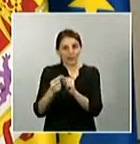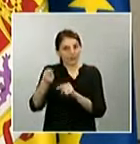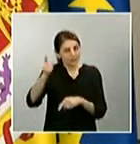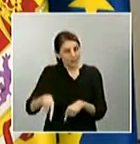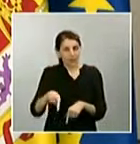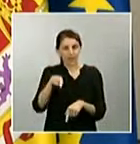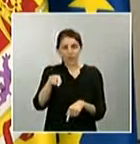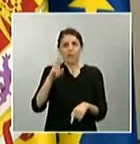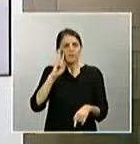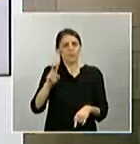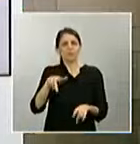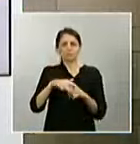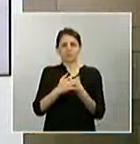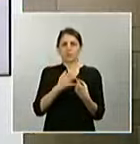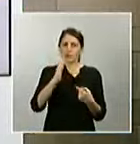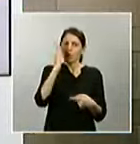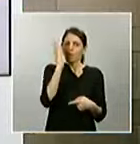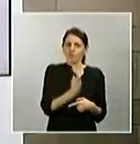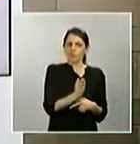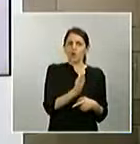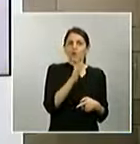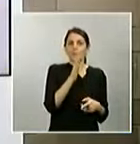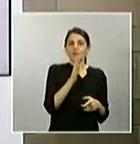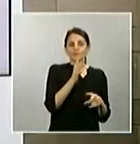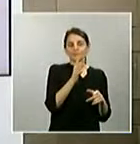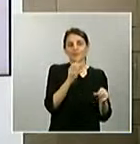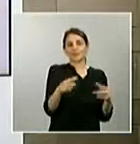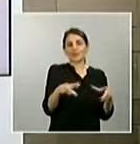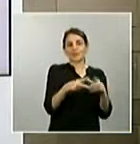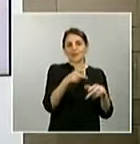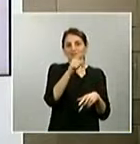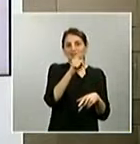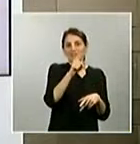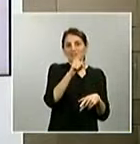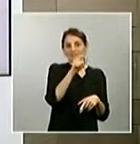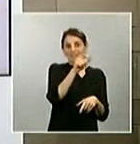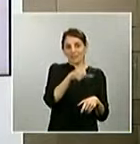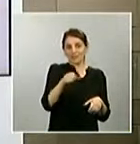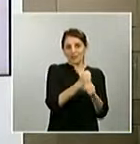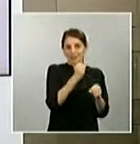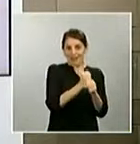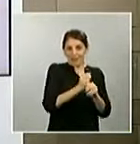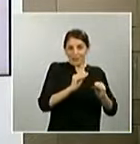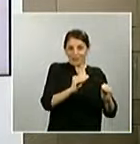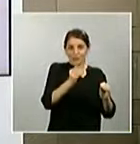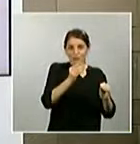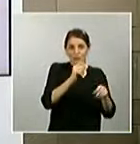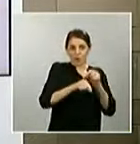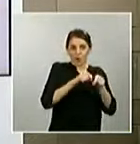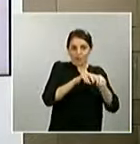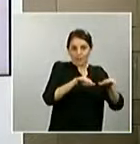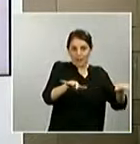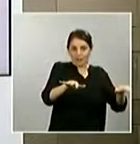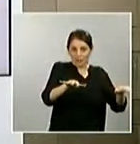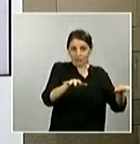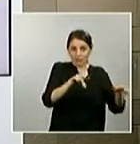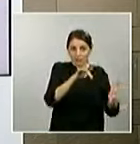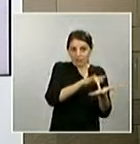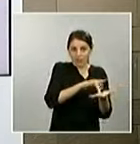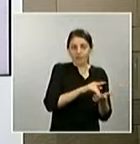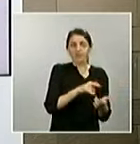personas que están contaminadas yo la verdad es el esfuerzo que está haciendo toda la administración pública pero la que la ministeria y yo y